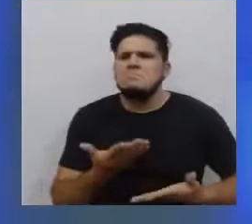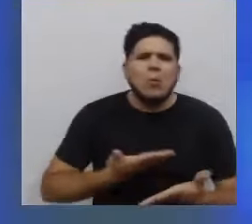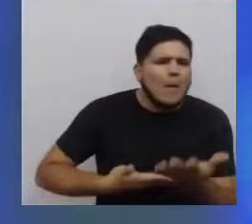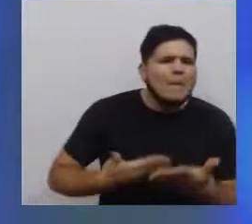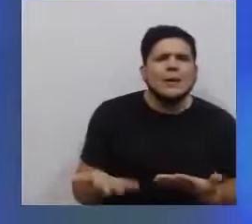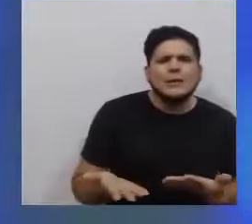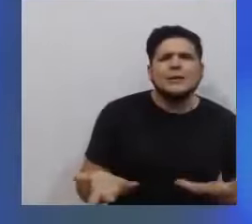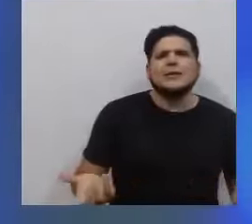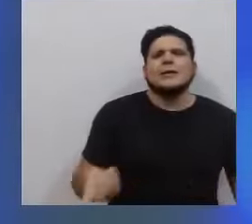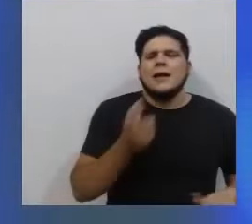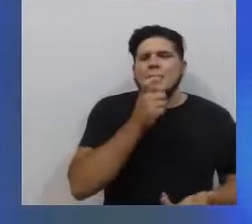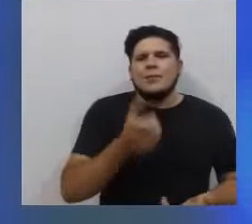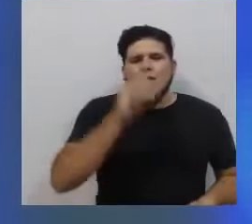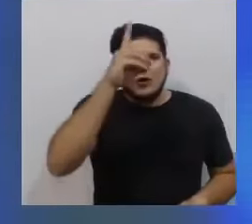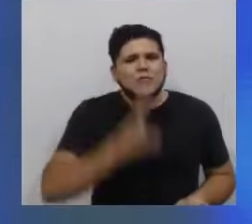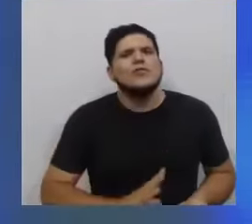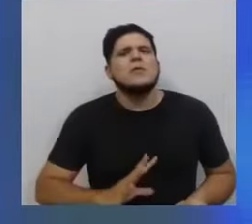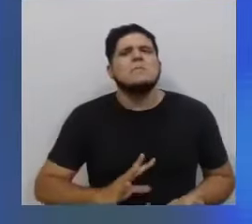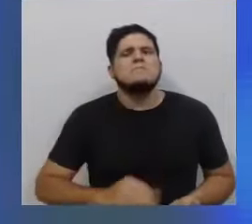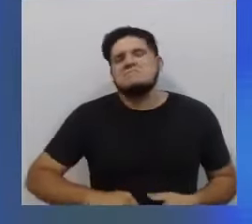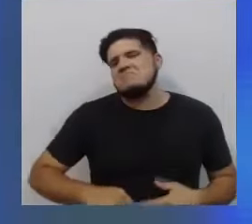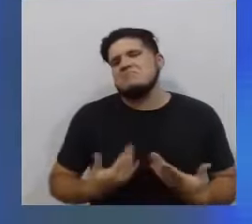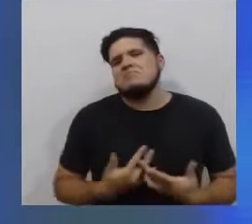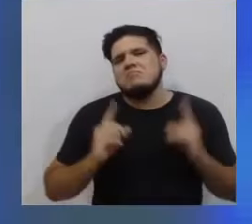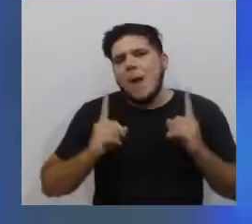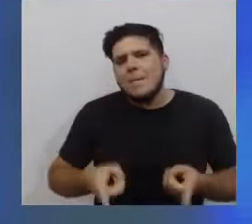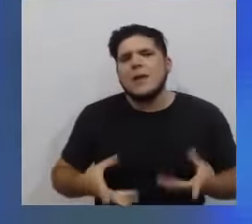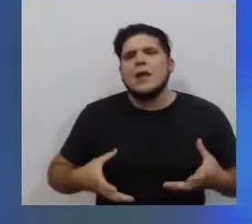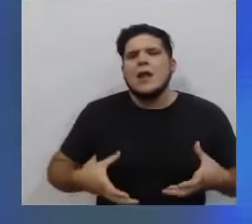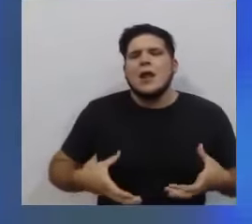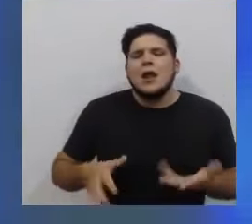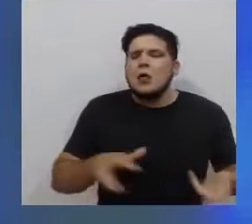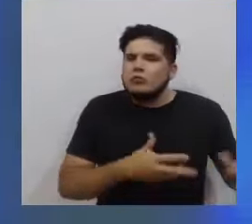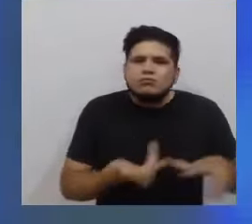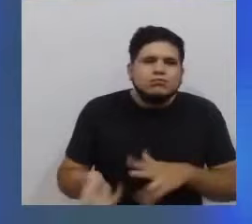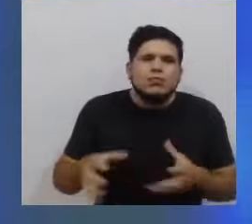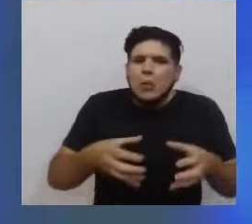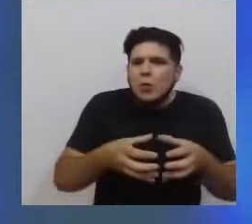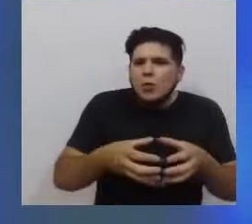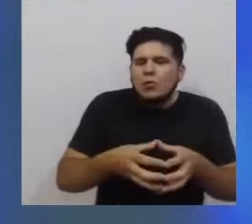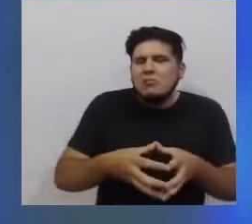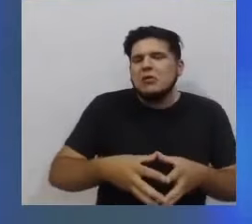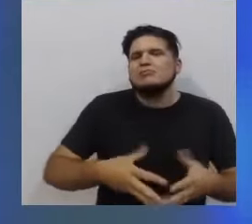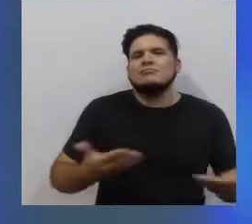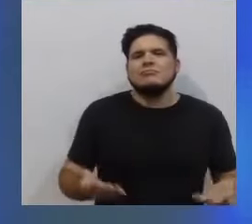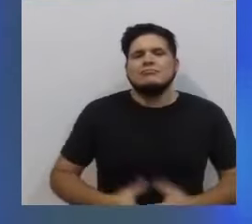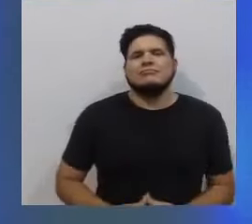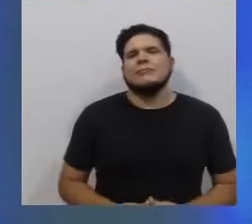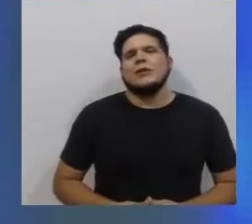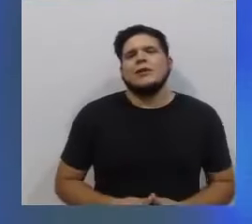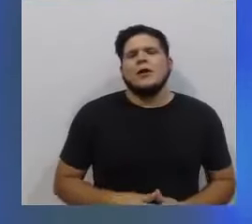verdades poder compartir la alabanza la comunión mire a su hermano y dígale dios te bendiga un